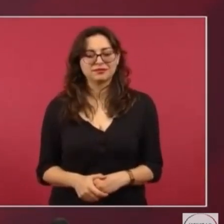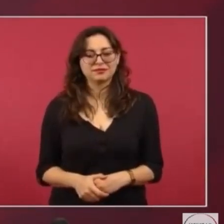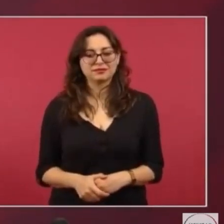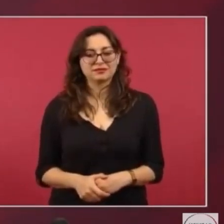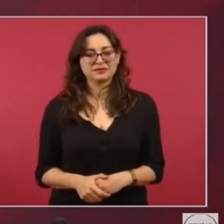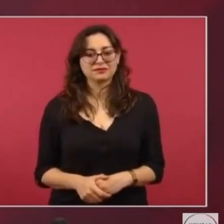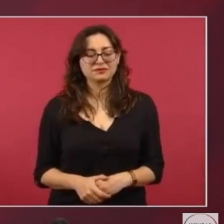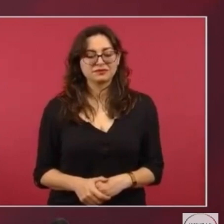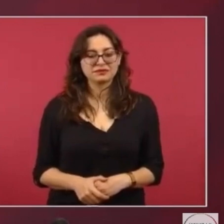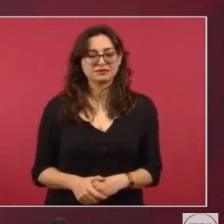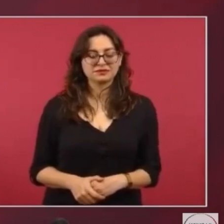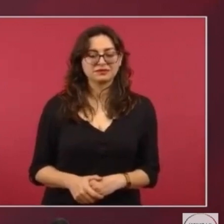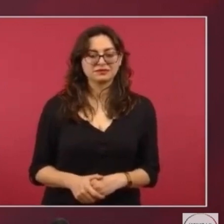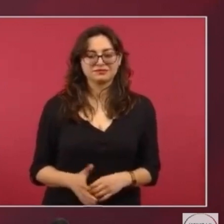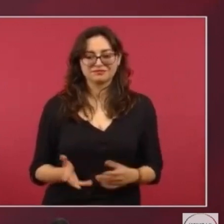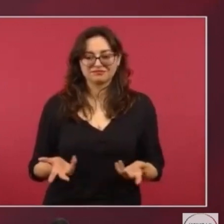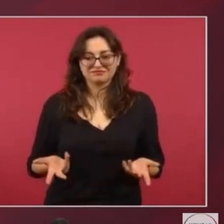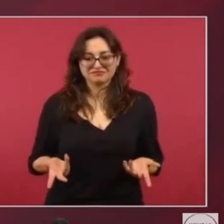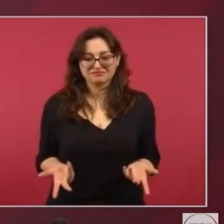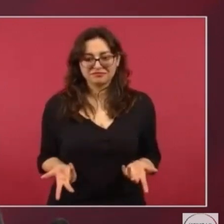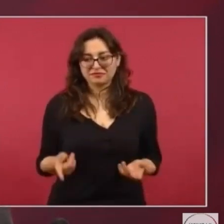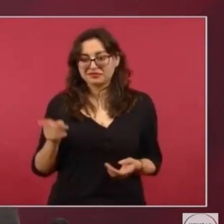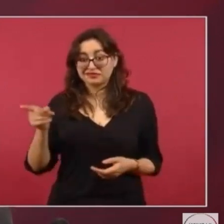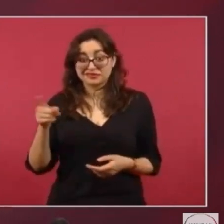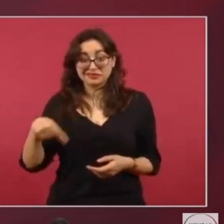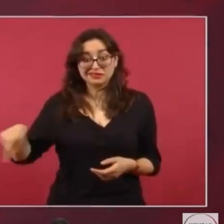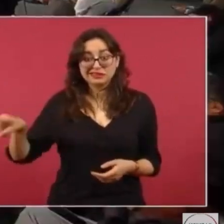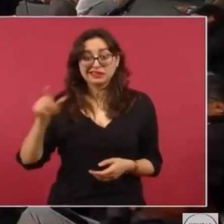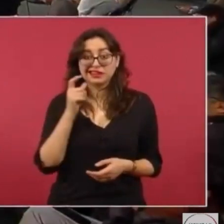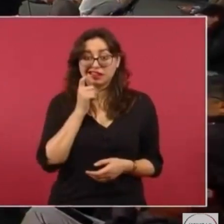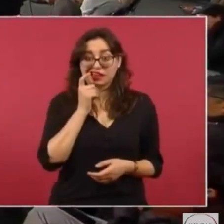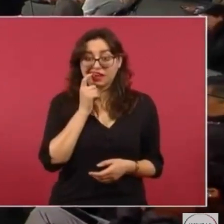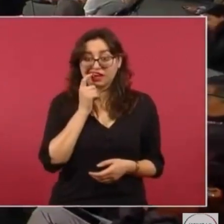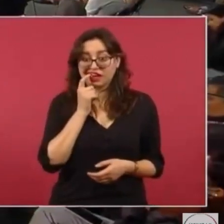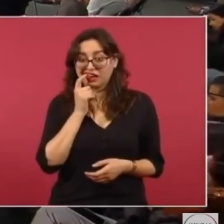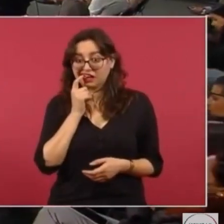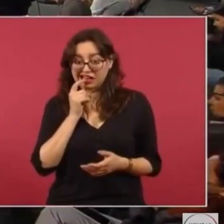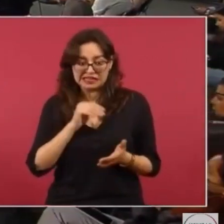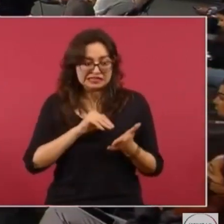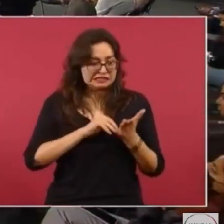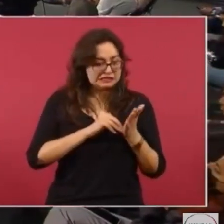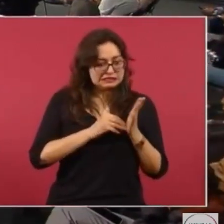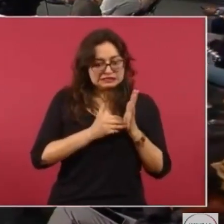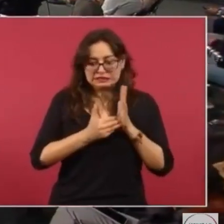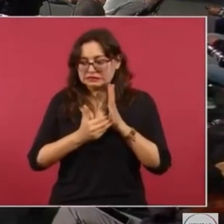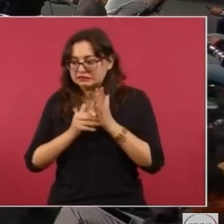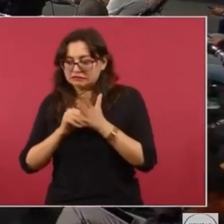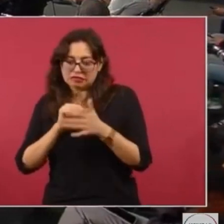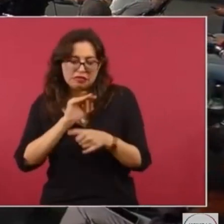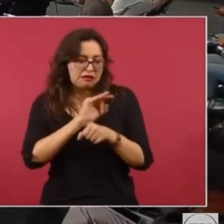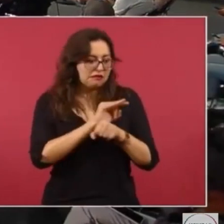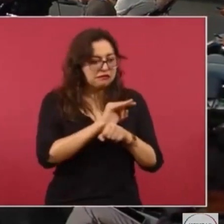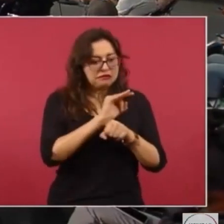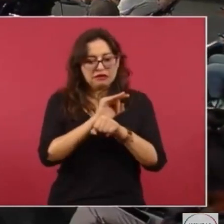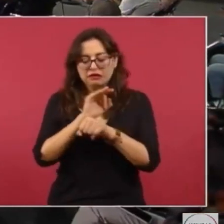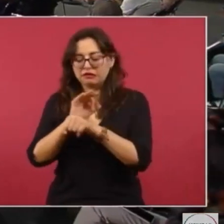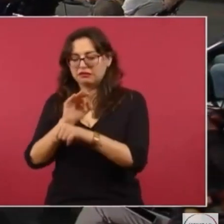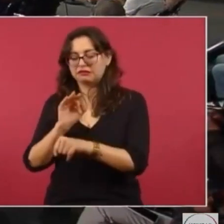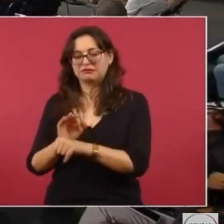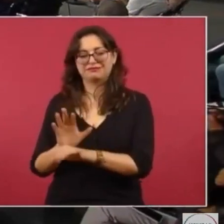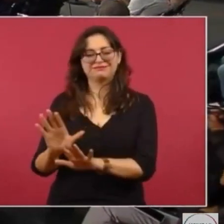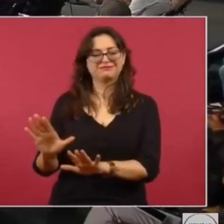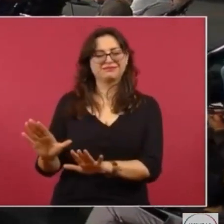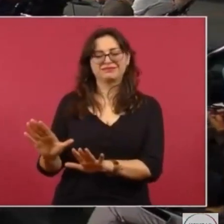Entonces, en vez de estar defendiendo lo indefendible, lo que deberían de